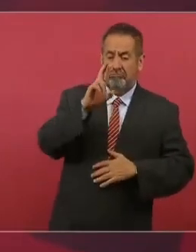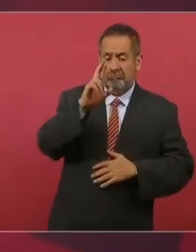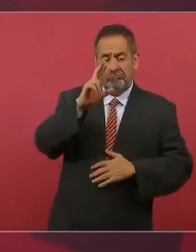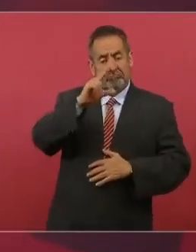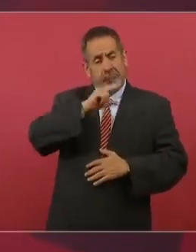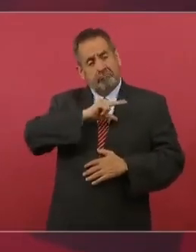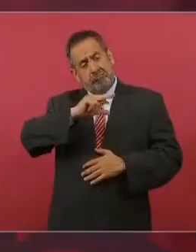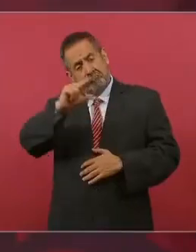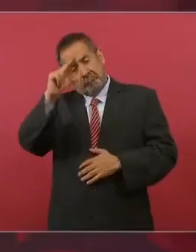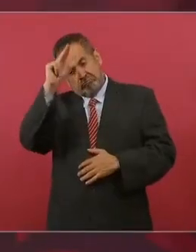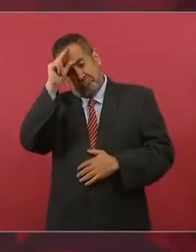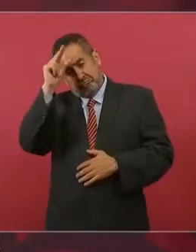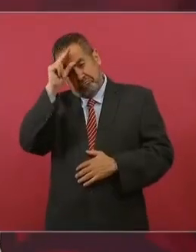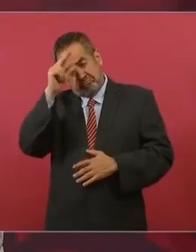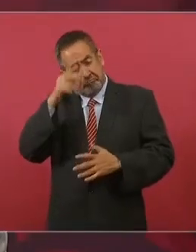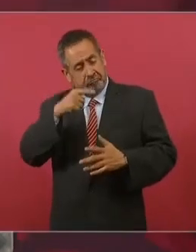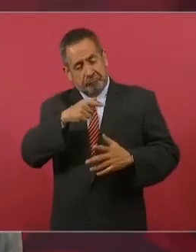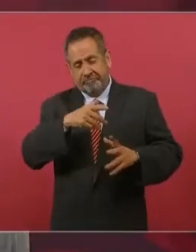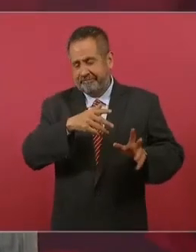sabiondo.